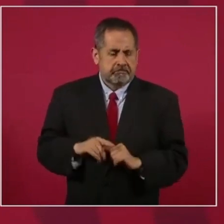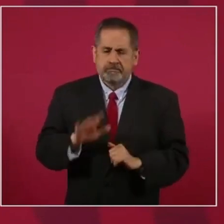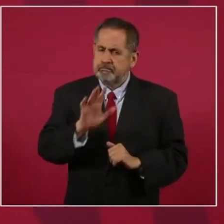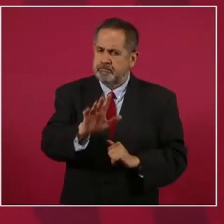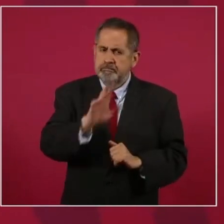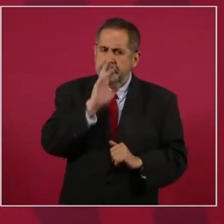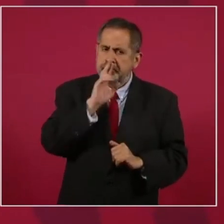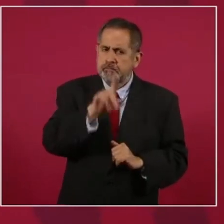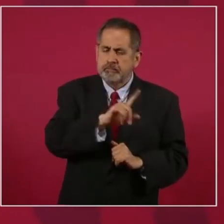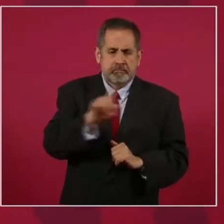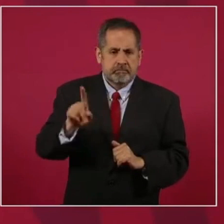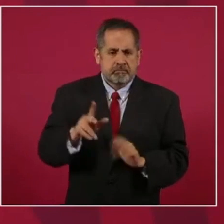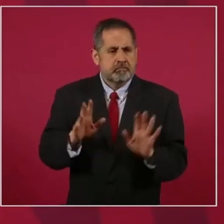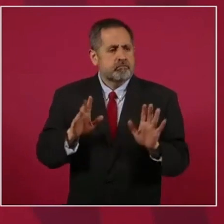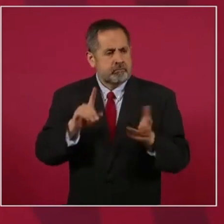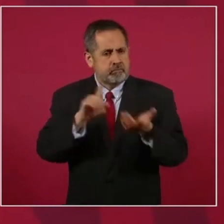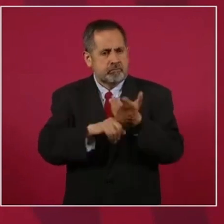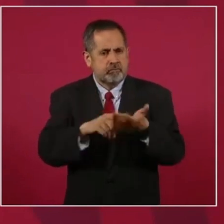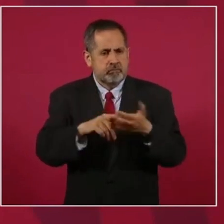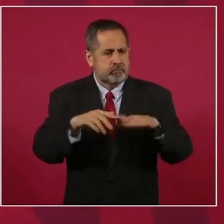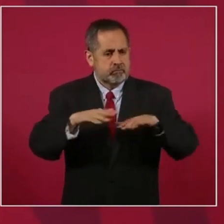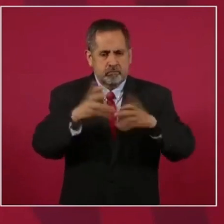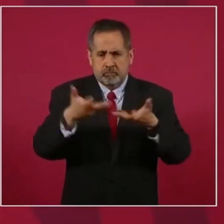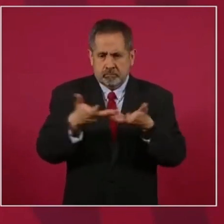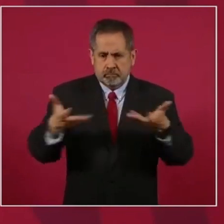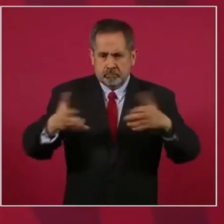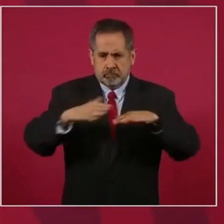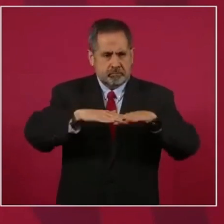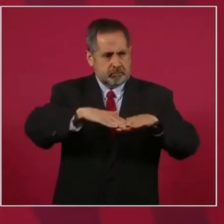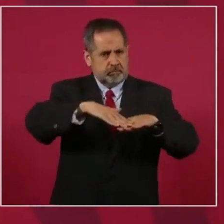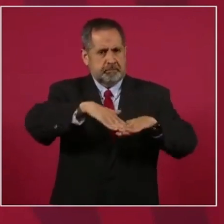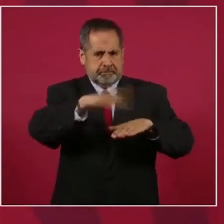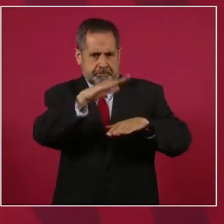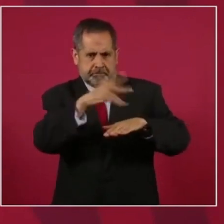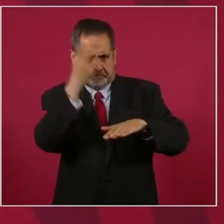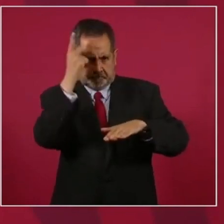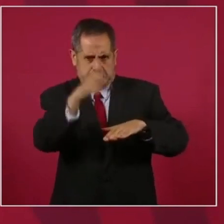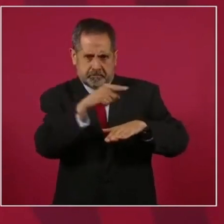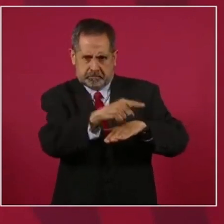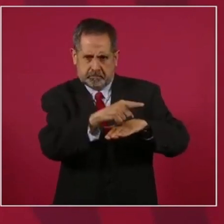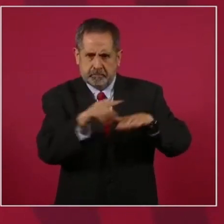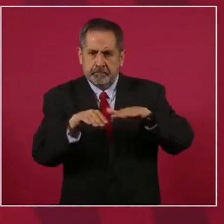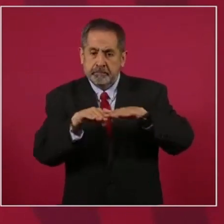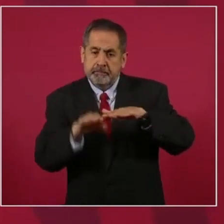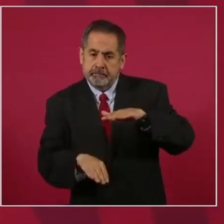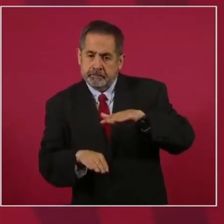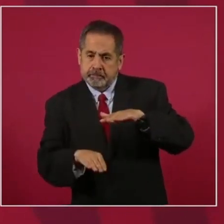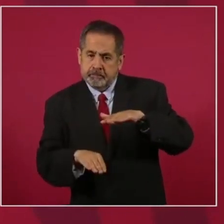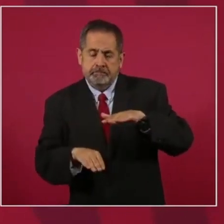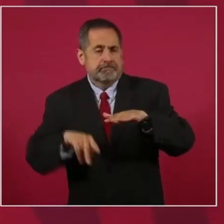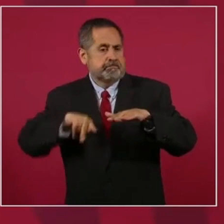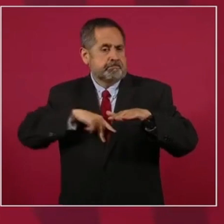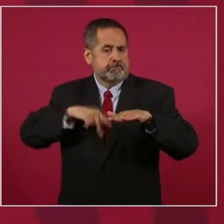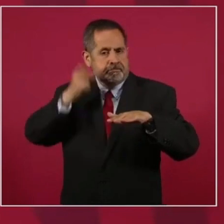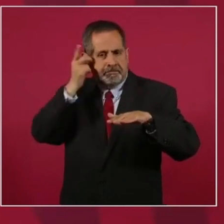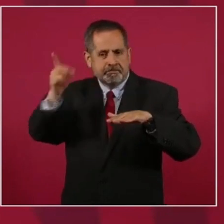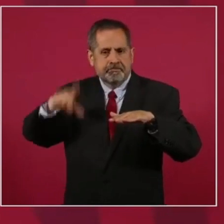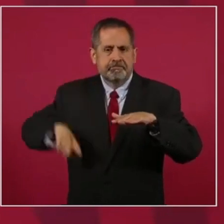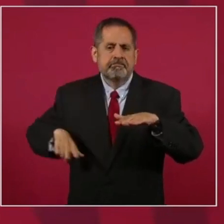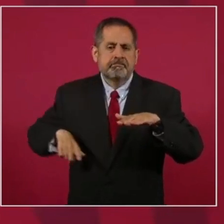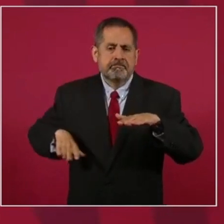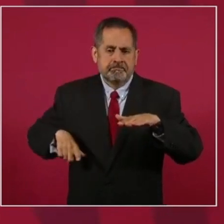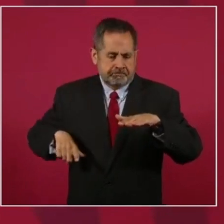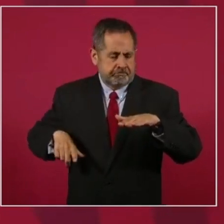reconoce la propiedad del suelo, pero como se hizo durante la